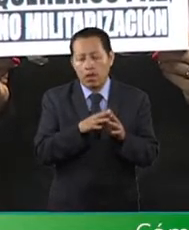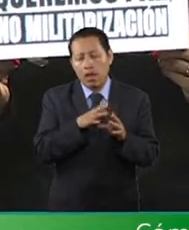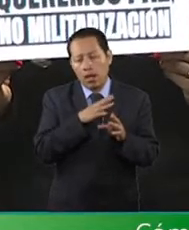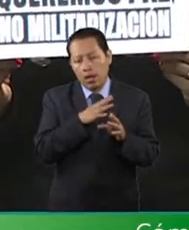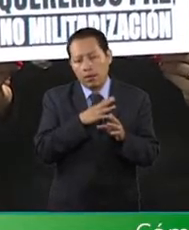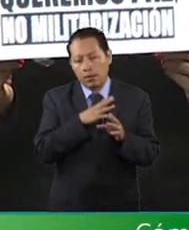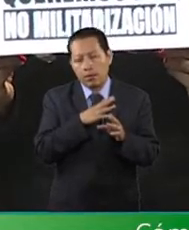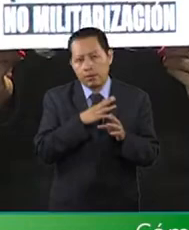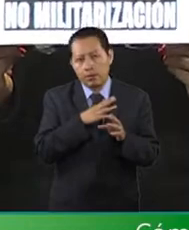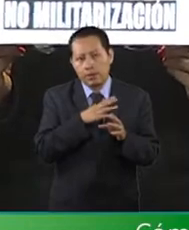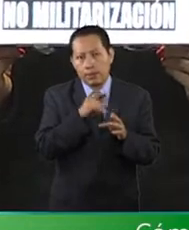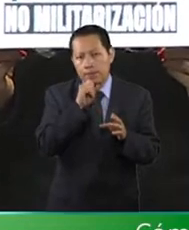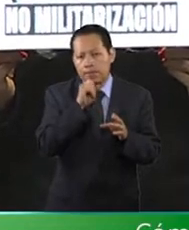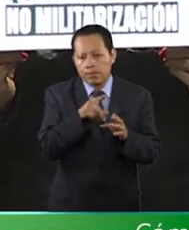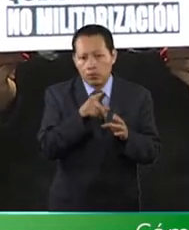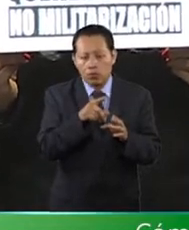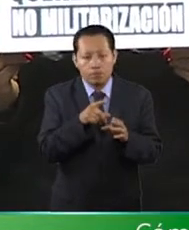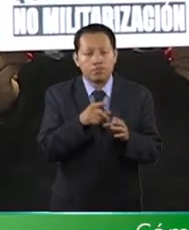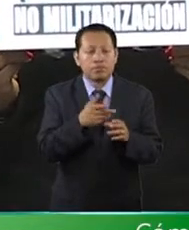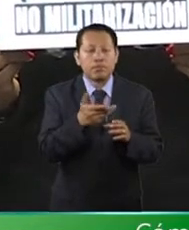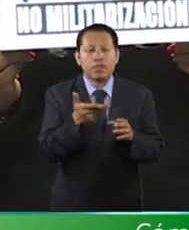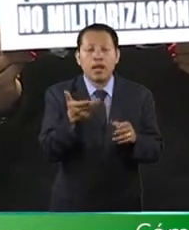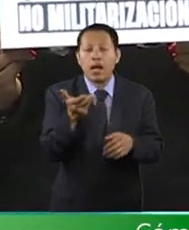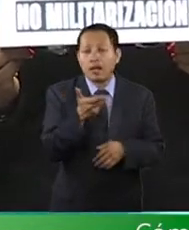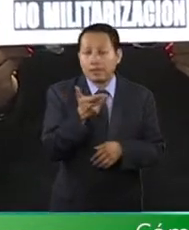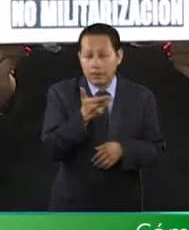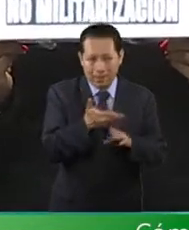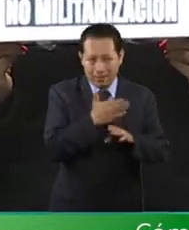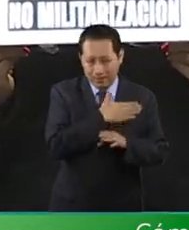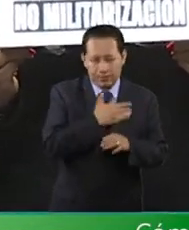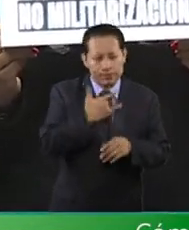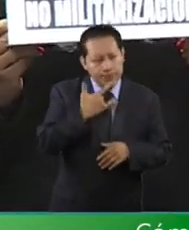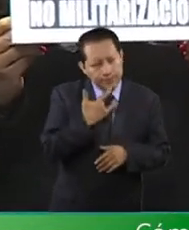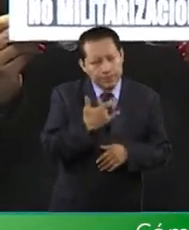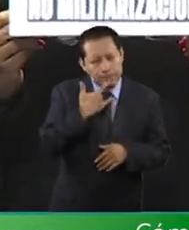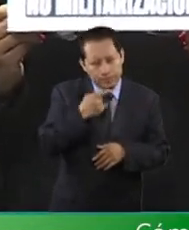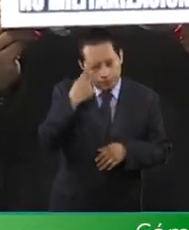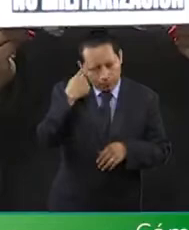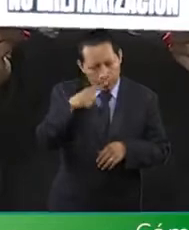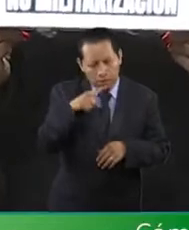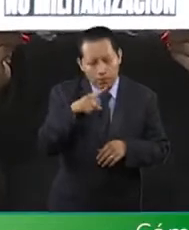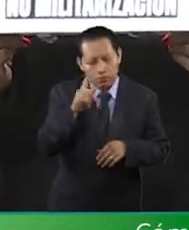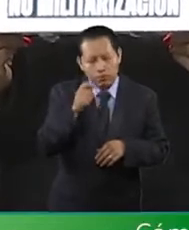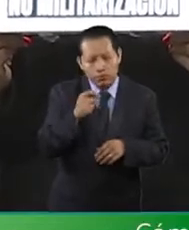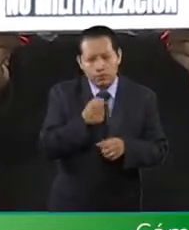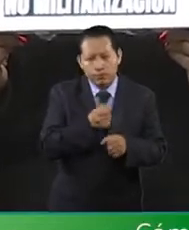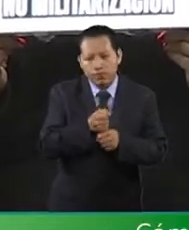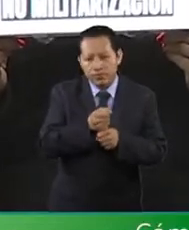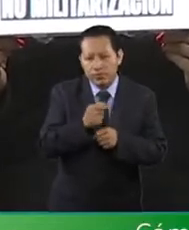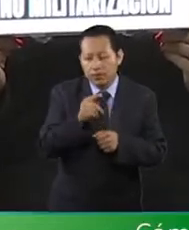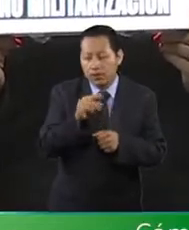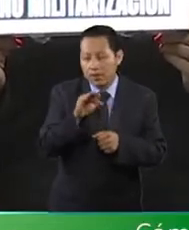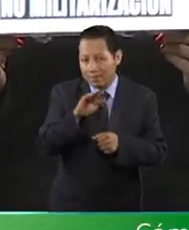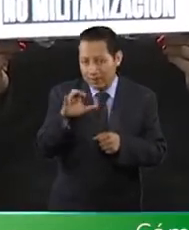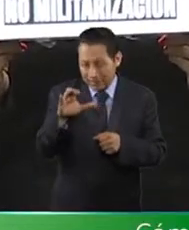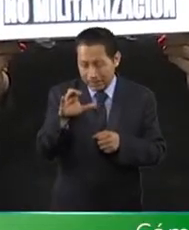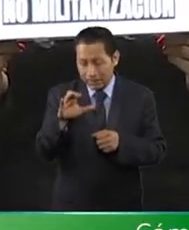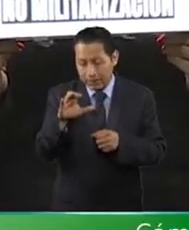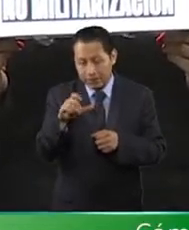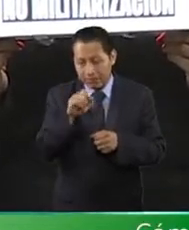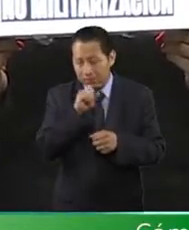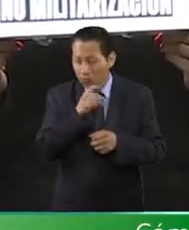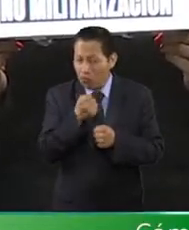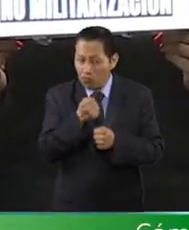medida peleando contra el régimen de la violencia que inauguró el calderonismo el que